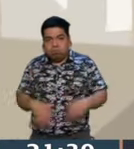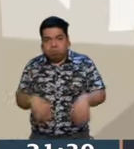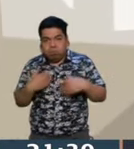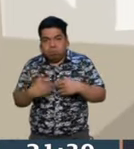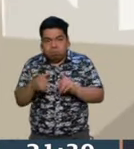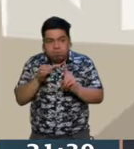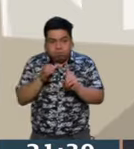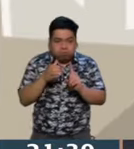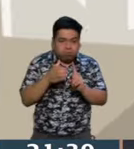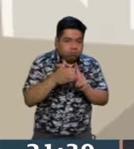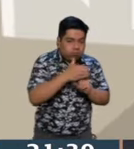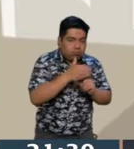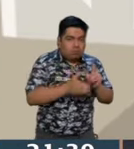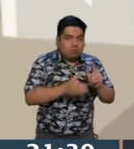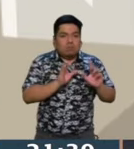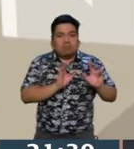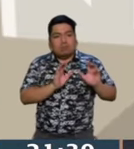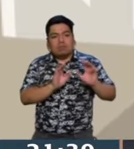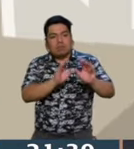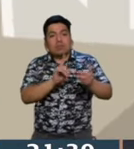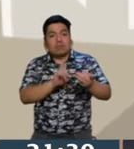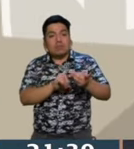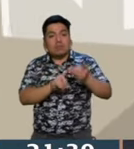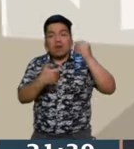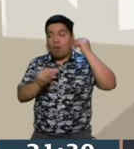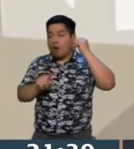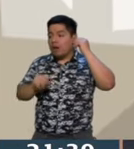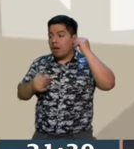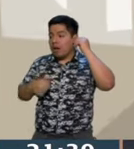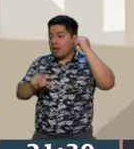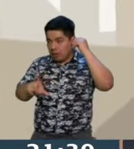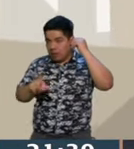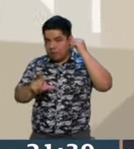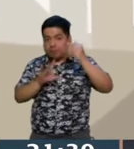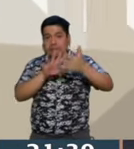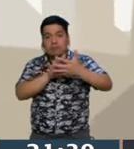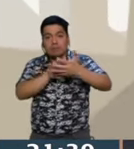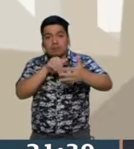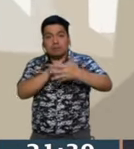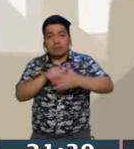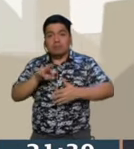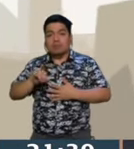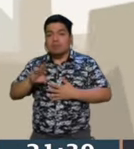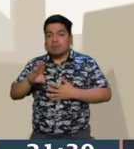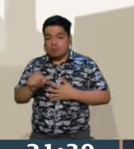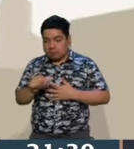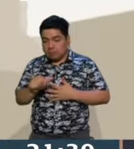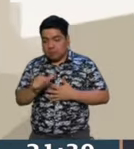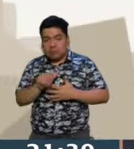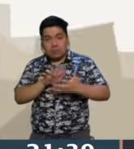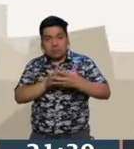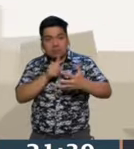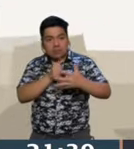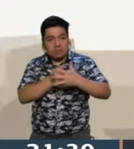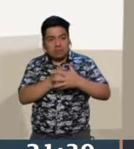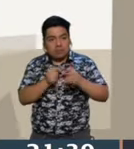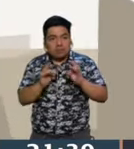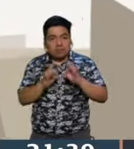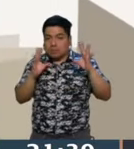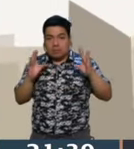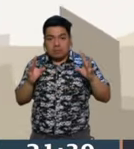peligrosidad, se lo llevan escoltado hasta Guayaquil, a la prisión, La Roca, prisión de máxima seguridad, y de pronto,